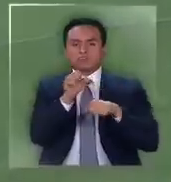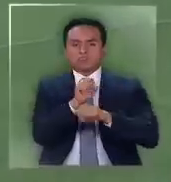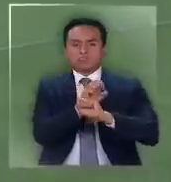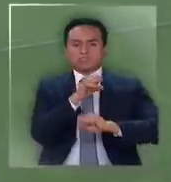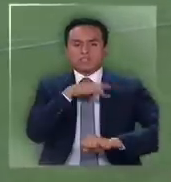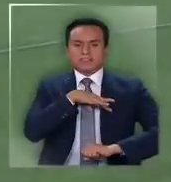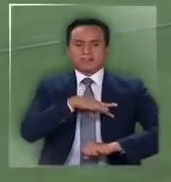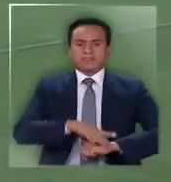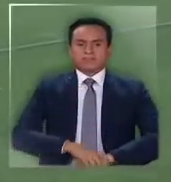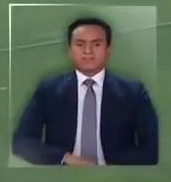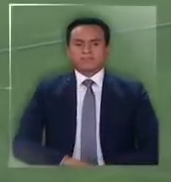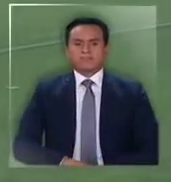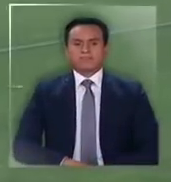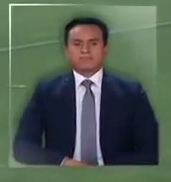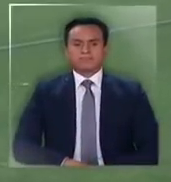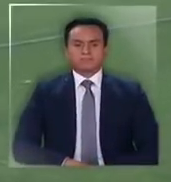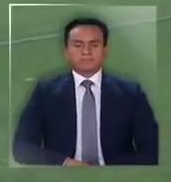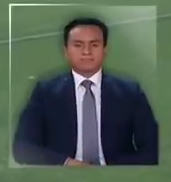chilena.